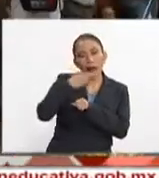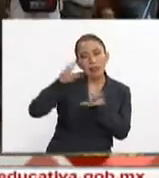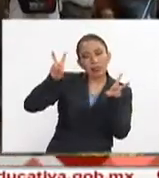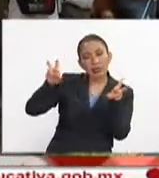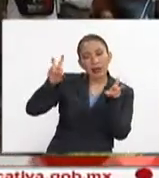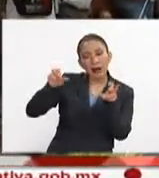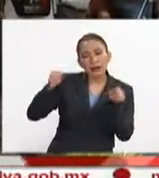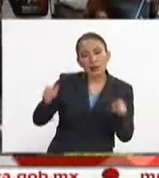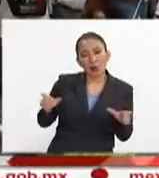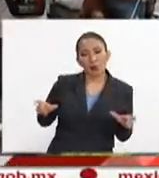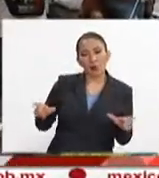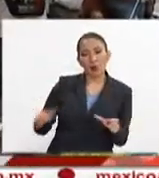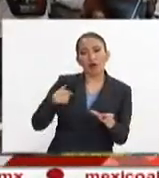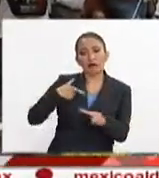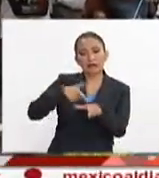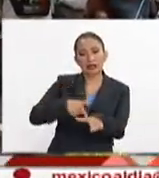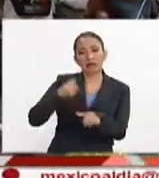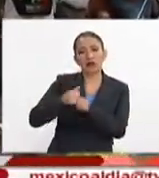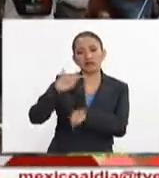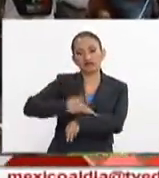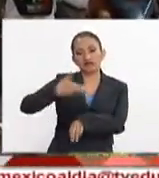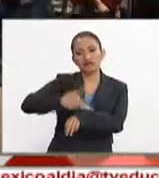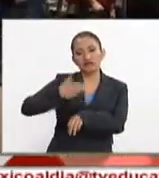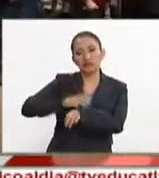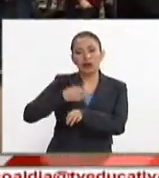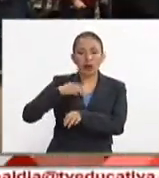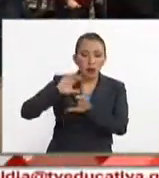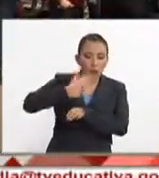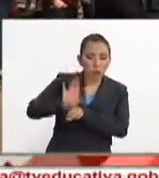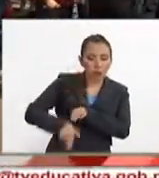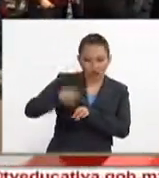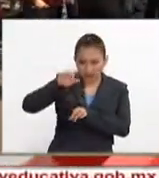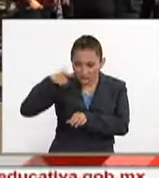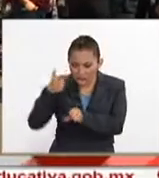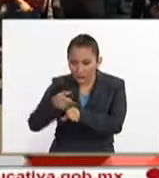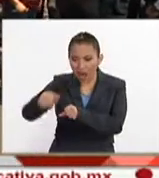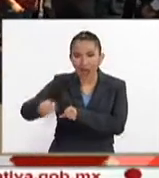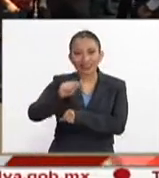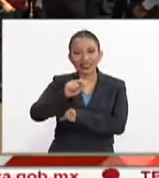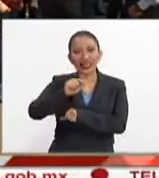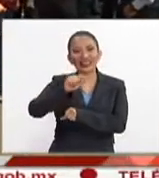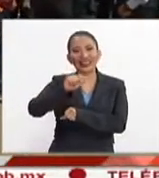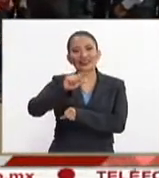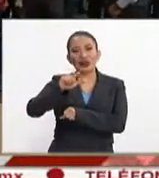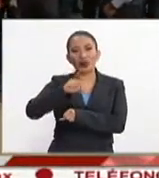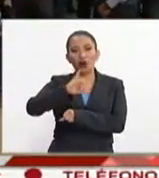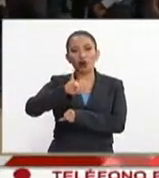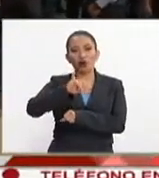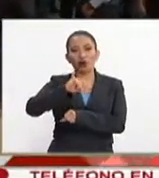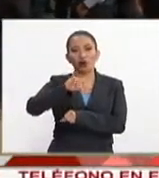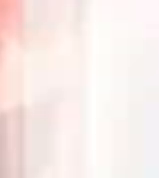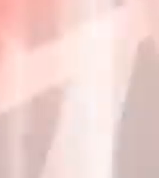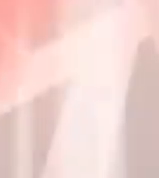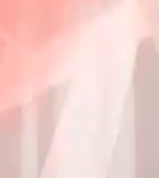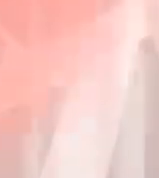tema de seguridad y se continuará con el proceso de exhumación de cuerpos en fosas de Tetelcingo y Jojutla.